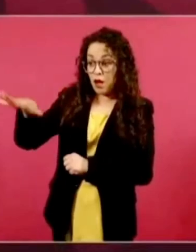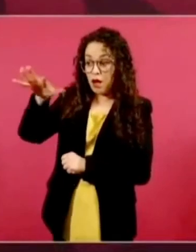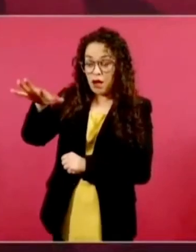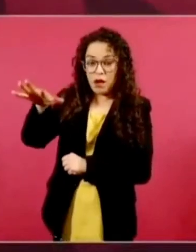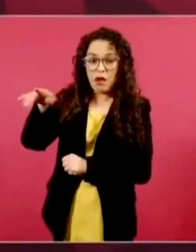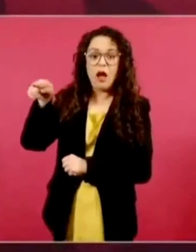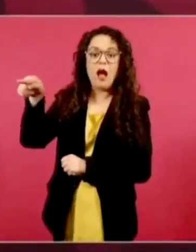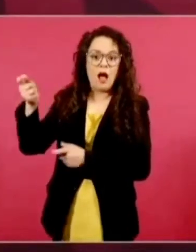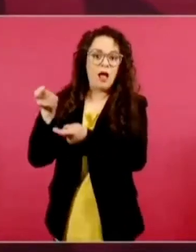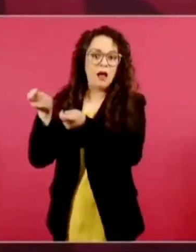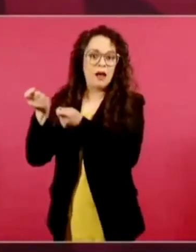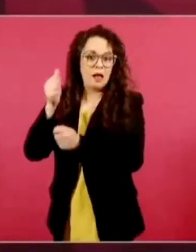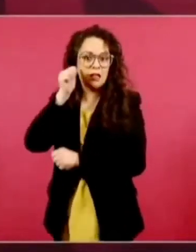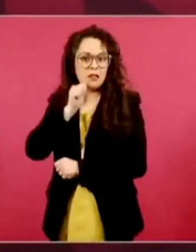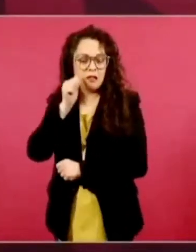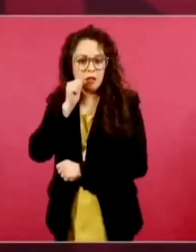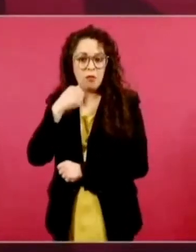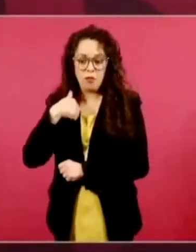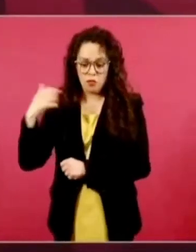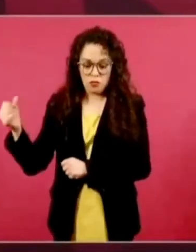los contratos leoninos,